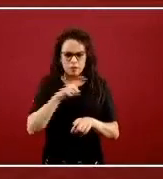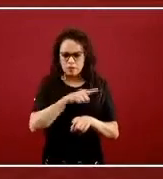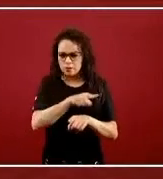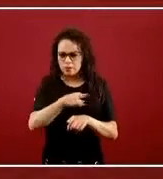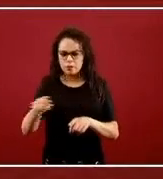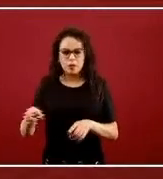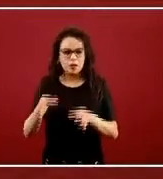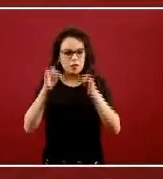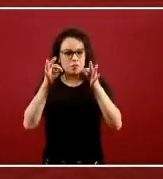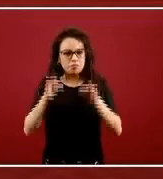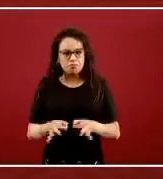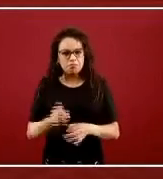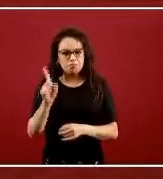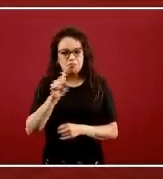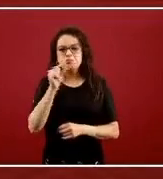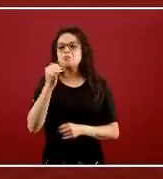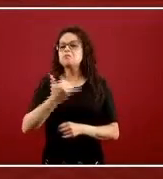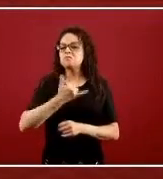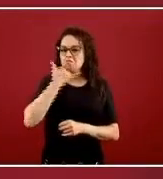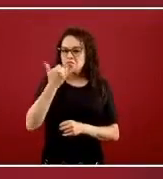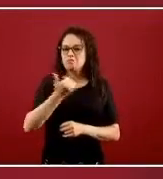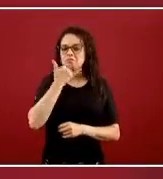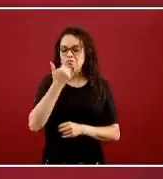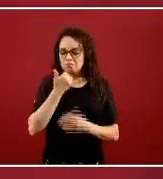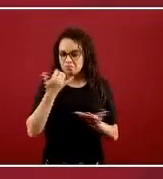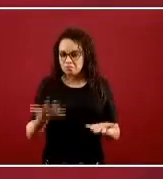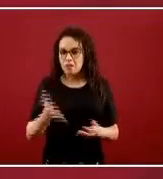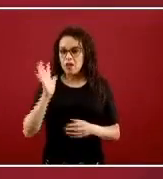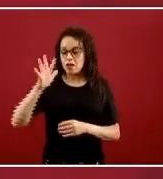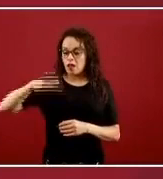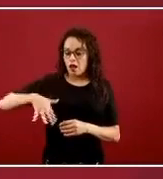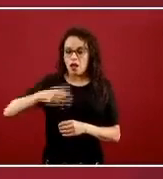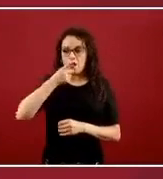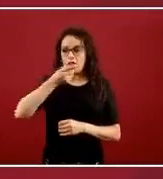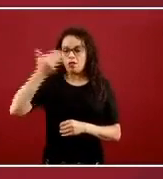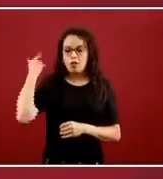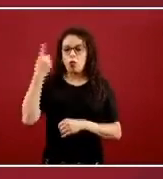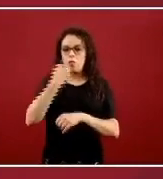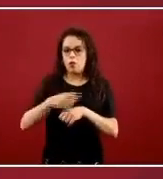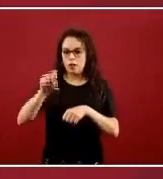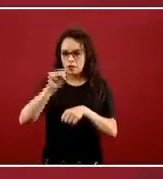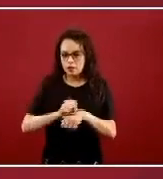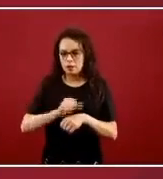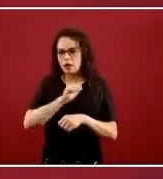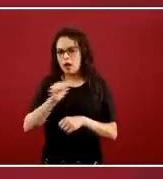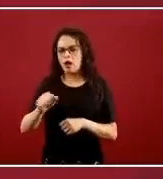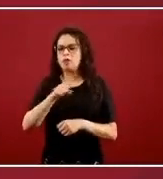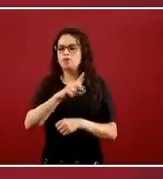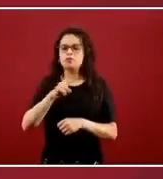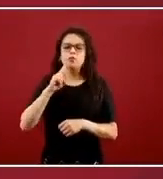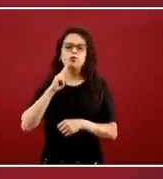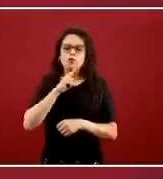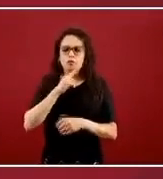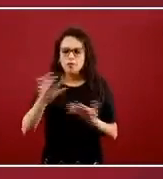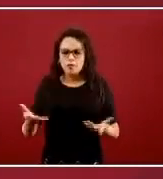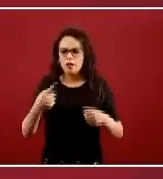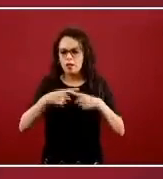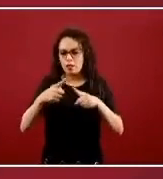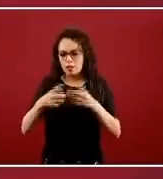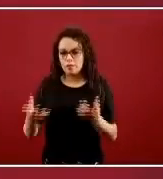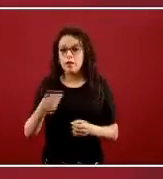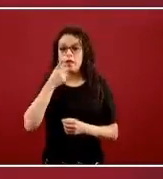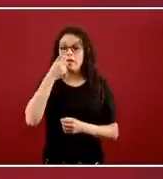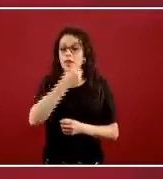un ejemplo. Se ha dicho la semana pasada en algunos medios noticiosos y en redes sociales, se decía que Alemania estaba usando